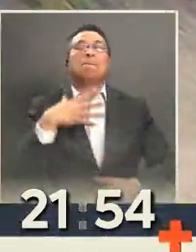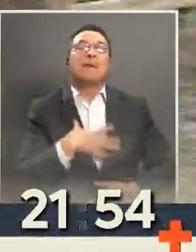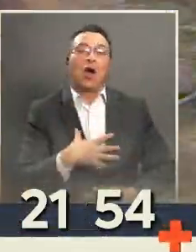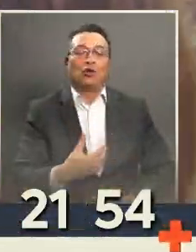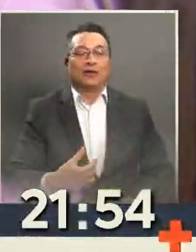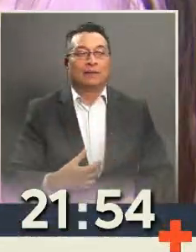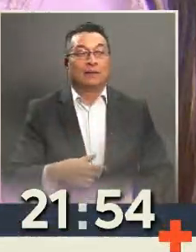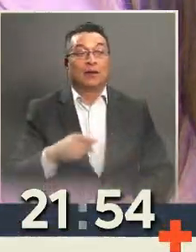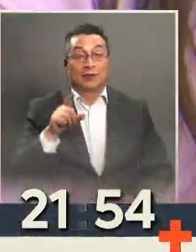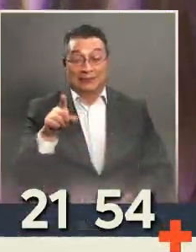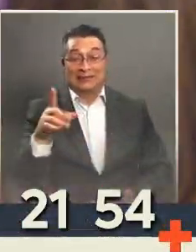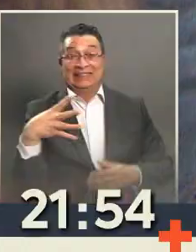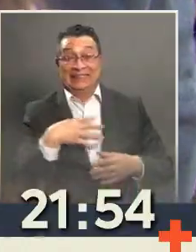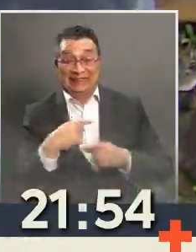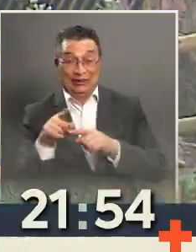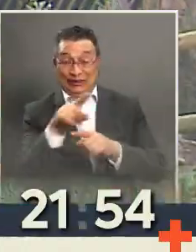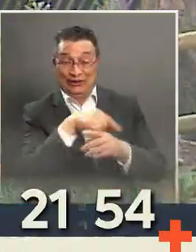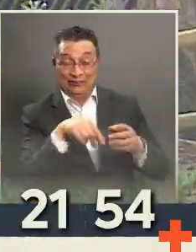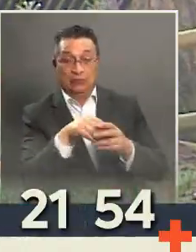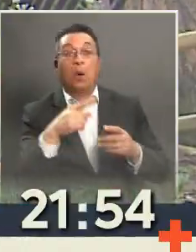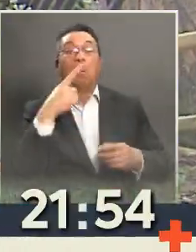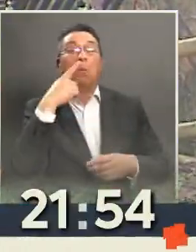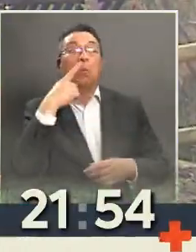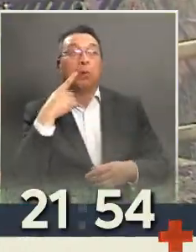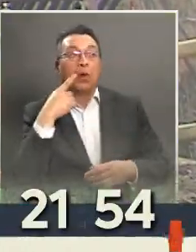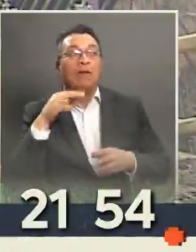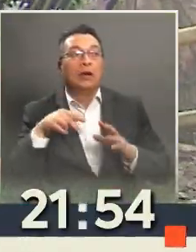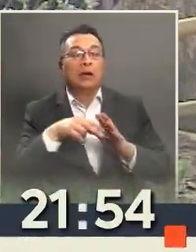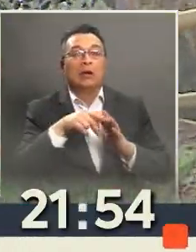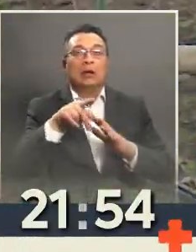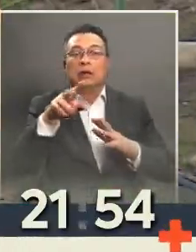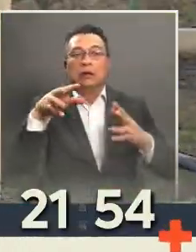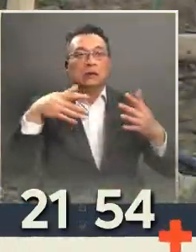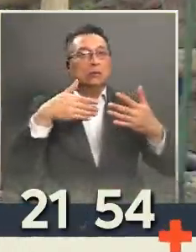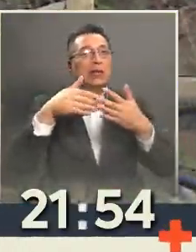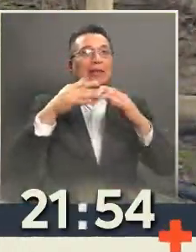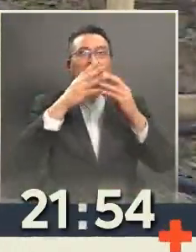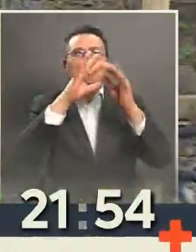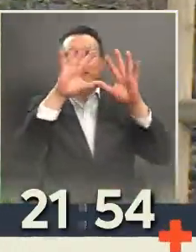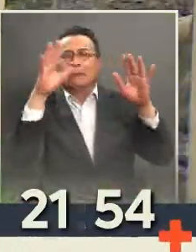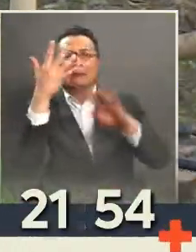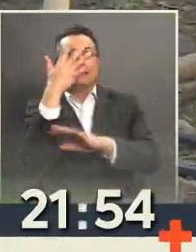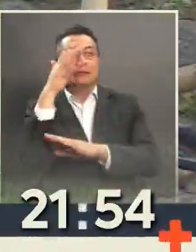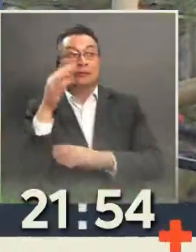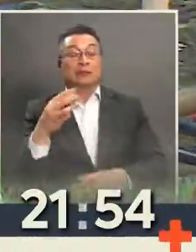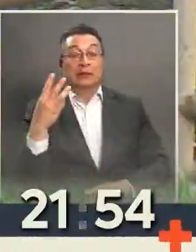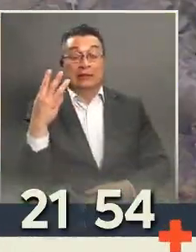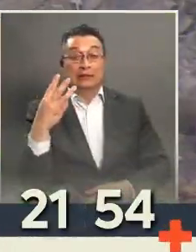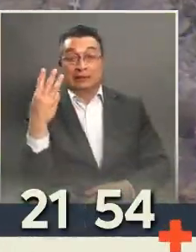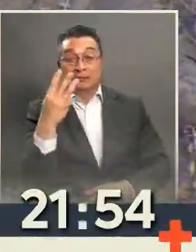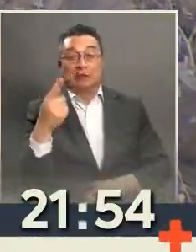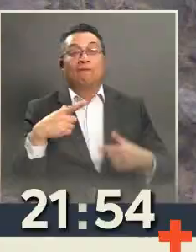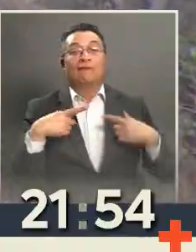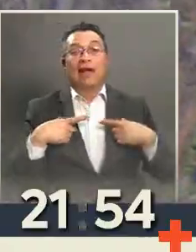sus hijos se atrevieron a probar el circuito en medio de la naturaleza, aprovechando que los tres están de vacaciones.